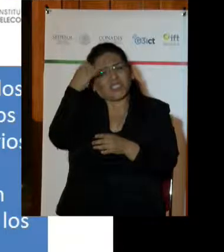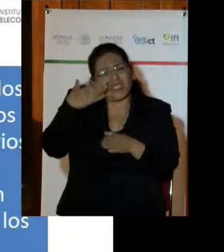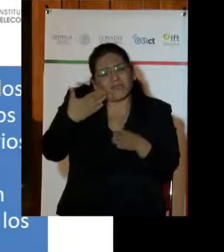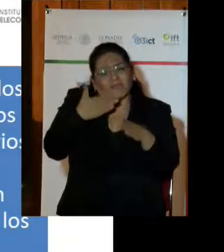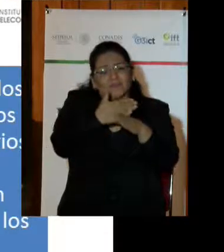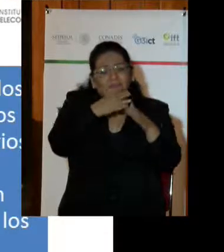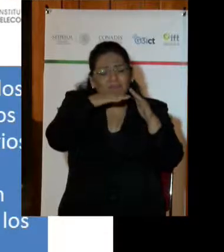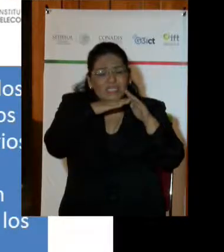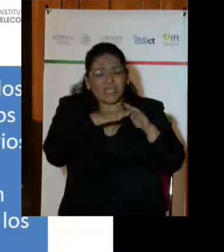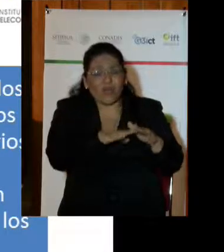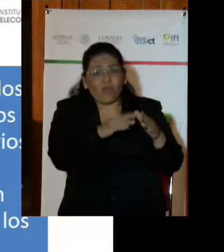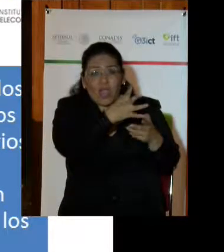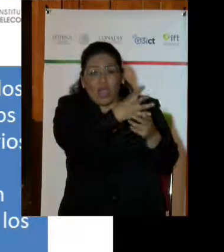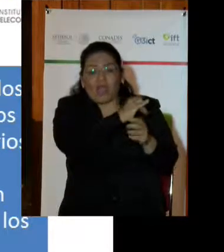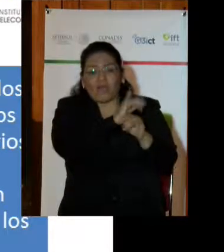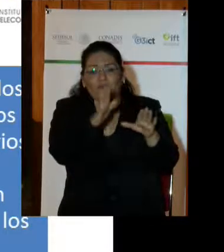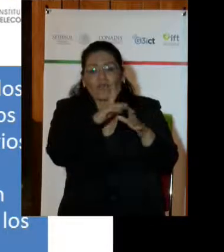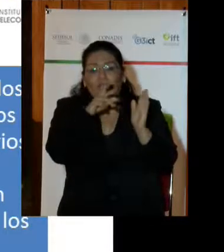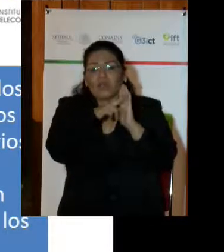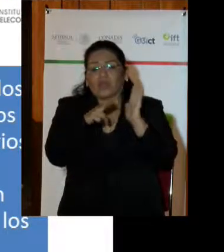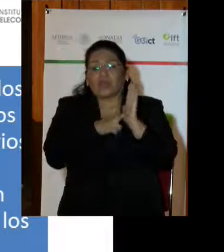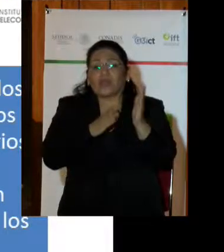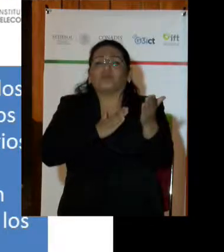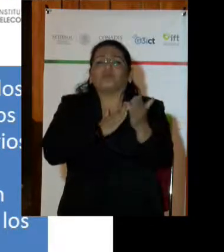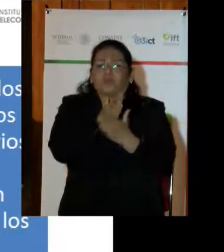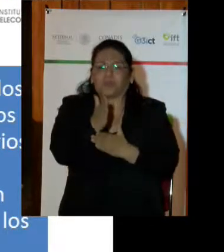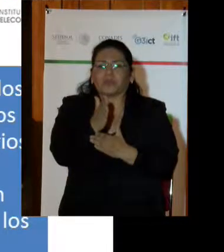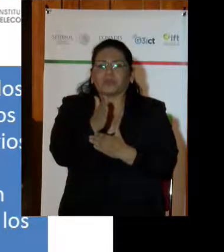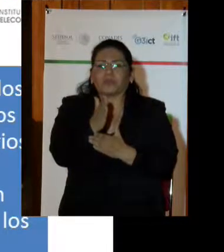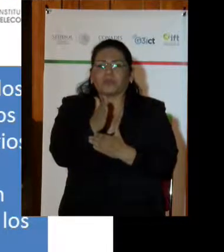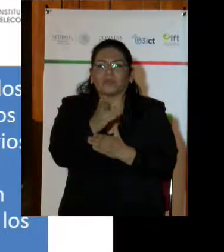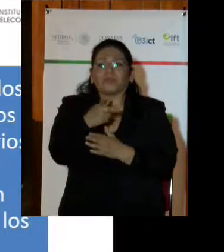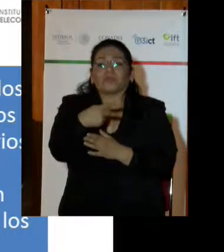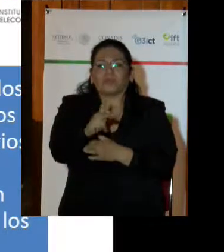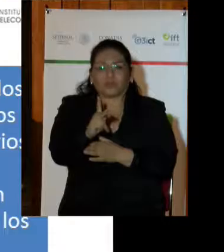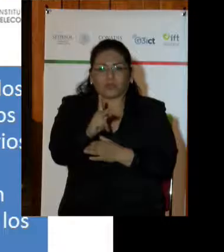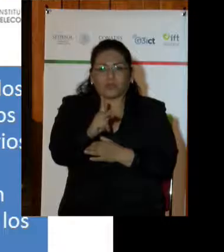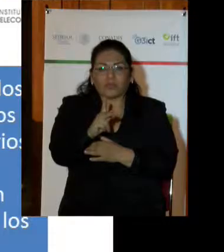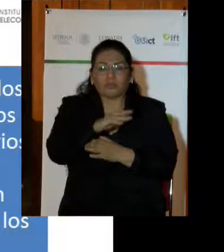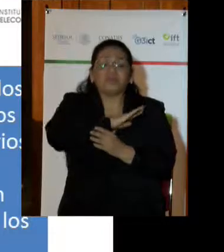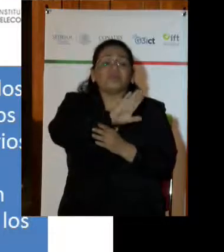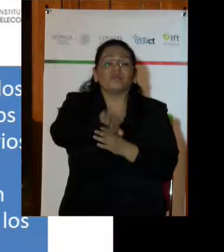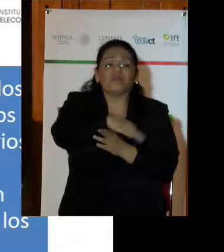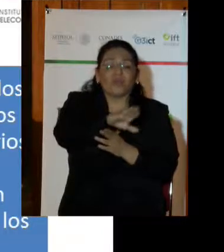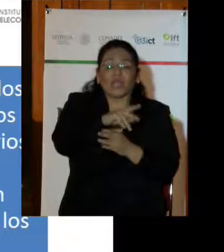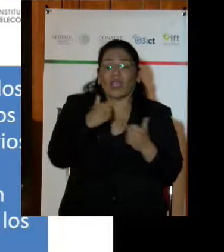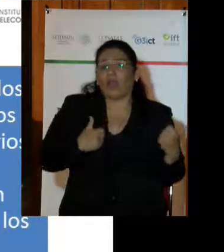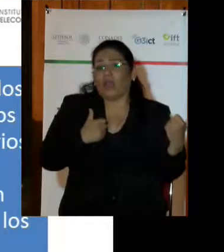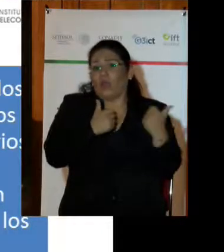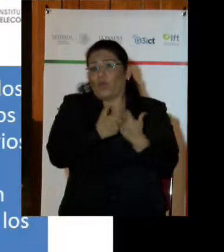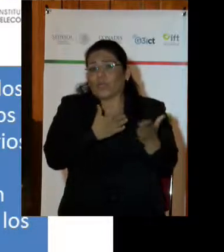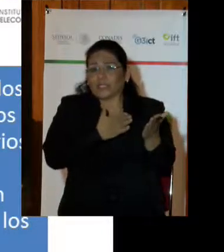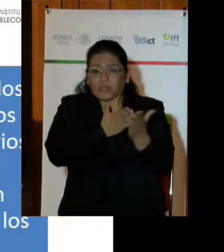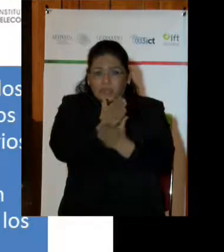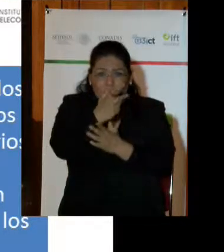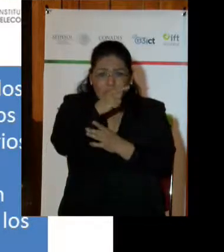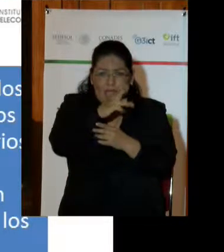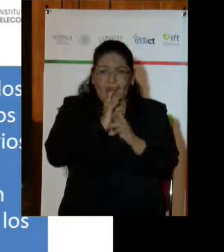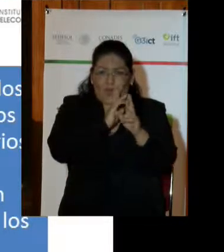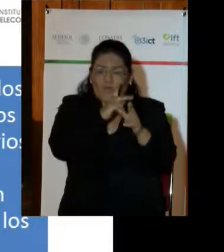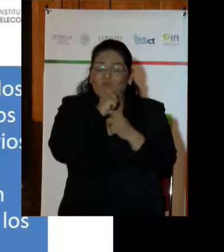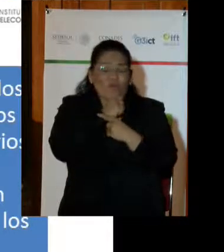aterricen estas reglas de accesibilidad. Pero lo que buscamos con estos lineamientos, y repito, todavía